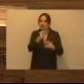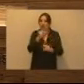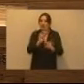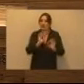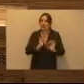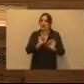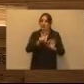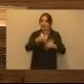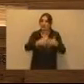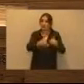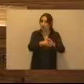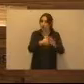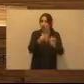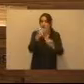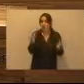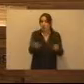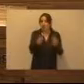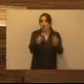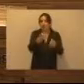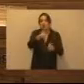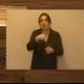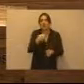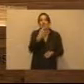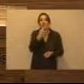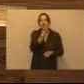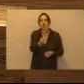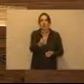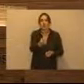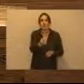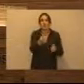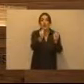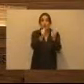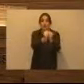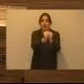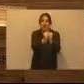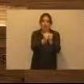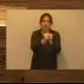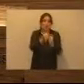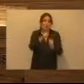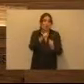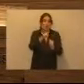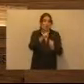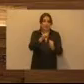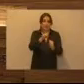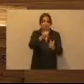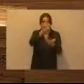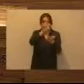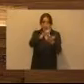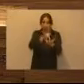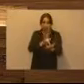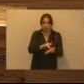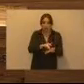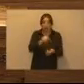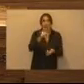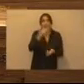seguiremos mejorando. También les digo que todos los 20 de mes, y en caso de que este 20 fuera sábado